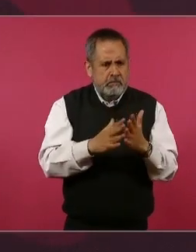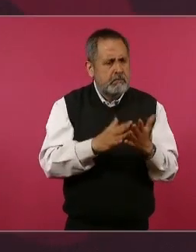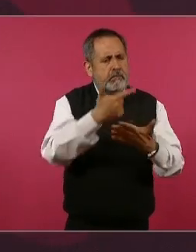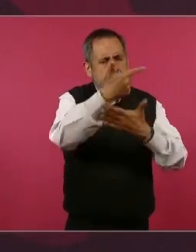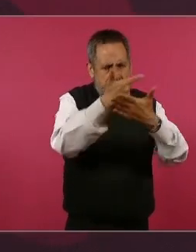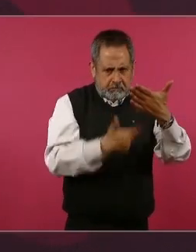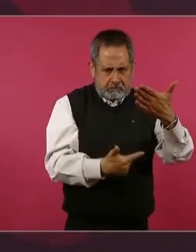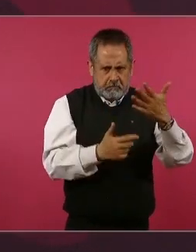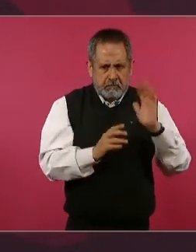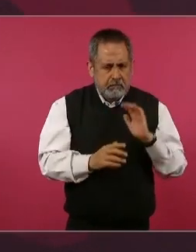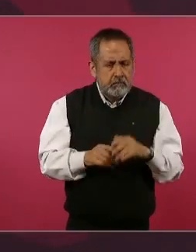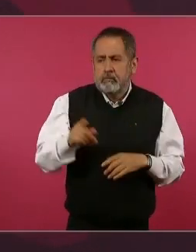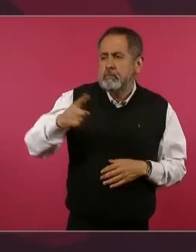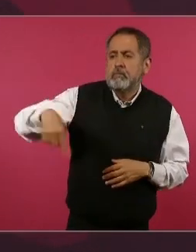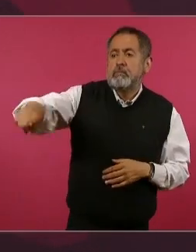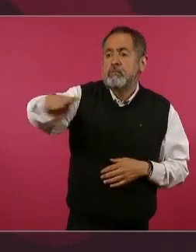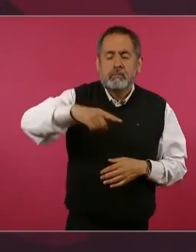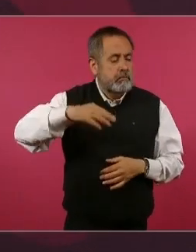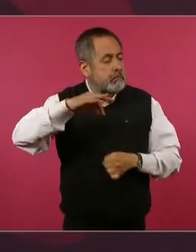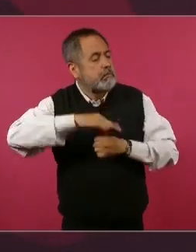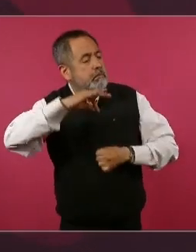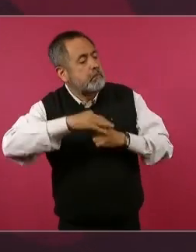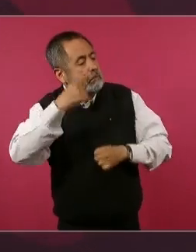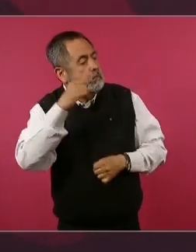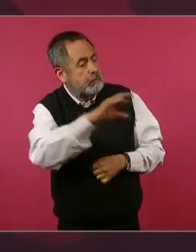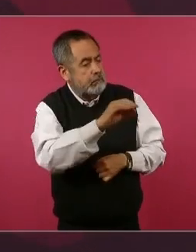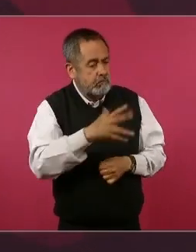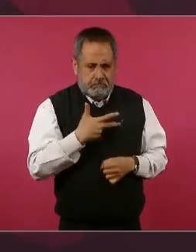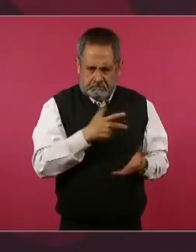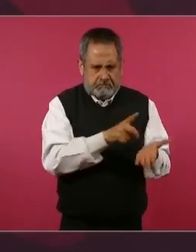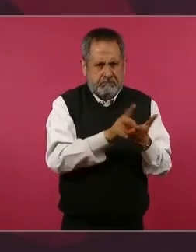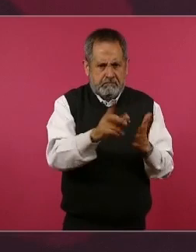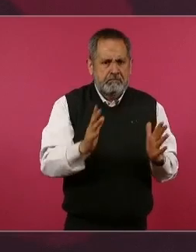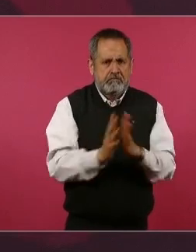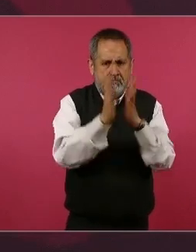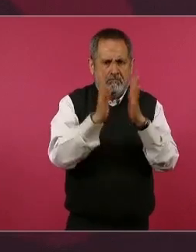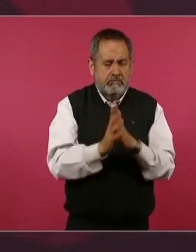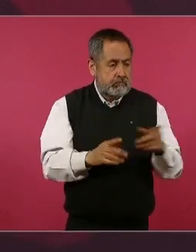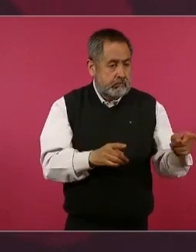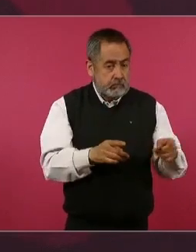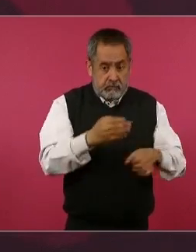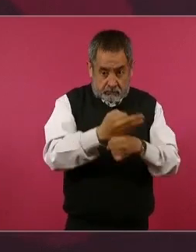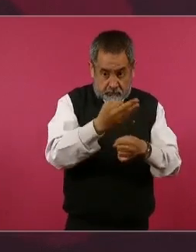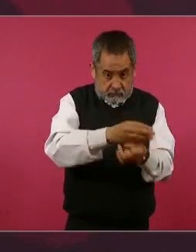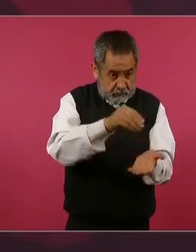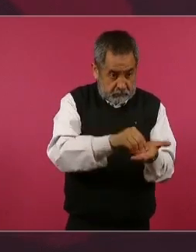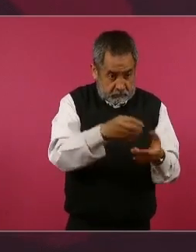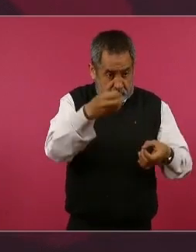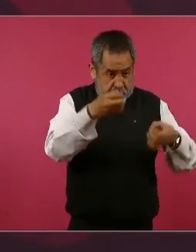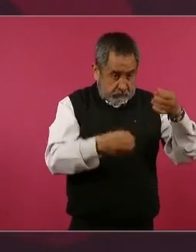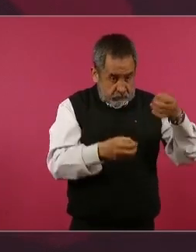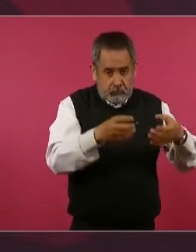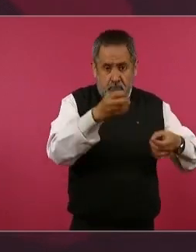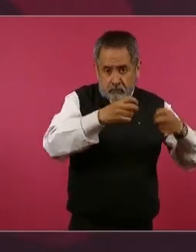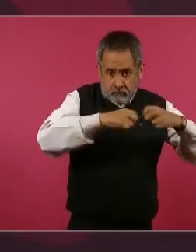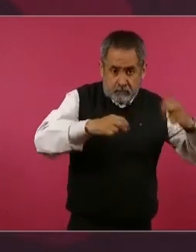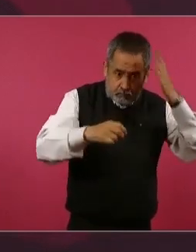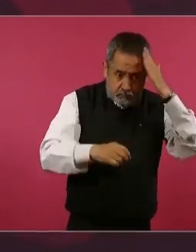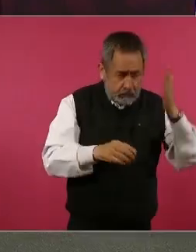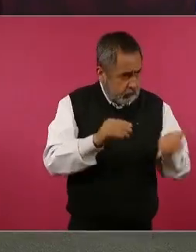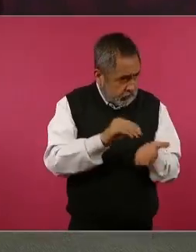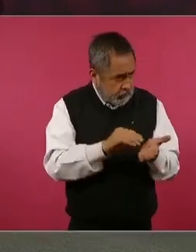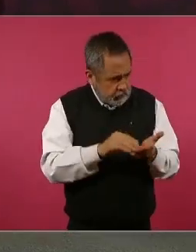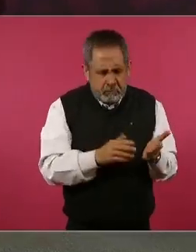no se te va a negar tu derecho a participar. Si estás ya de juez, si estás de magistrado, si estás ya de